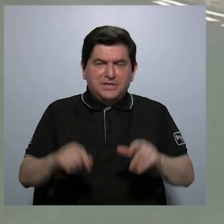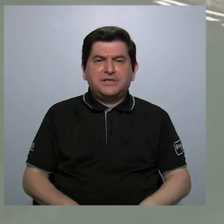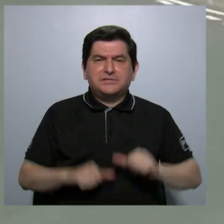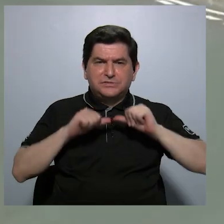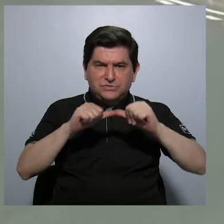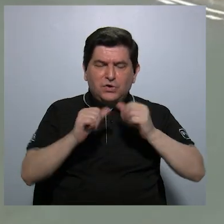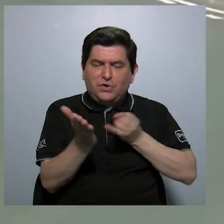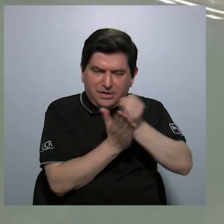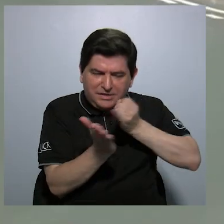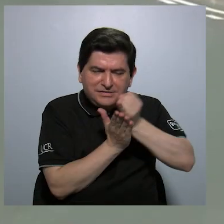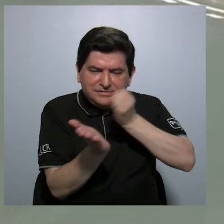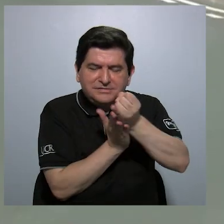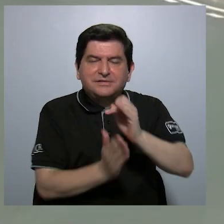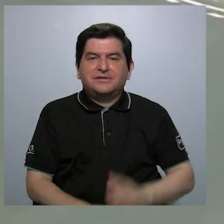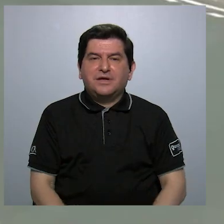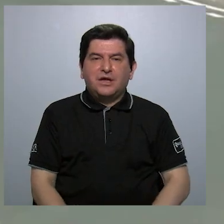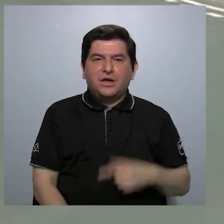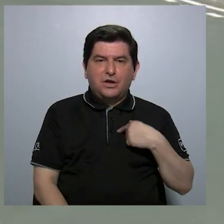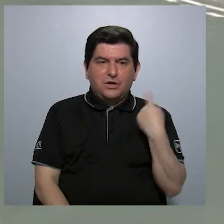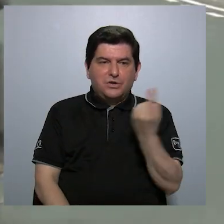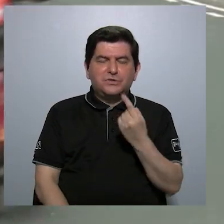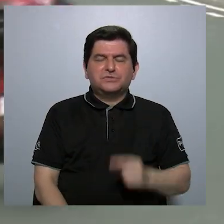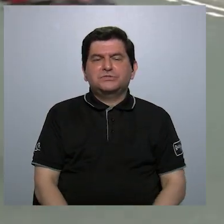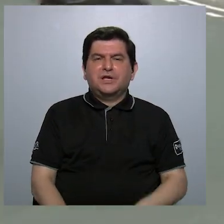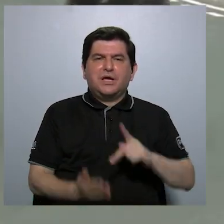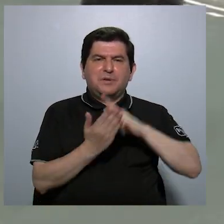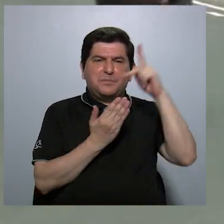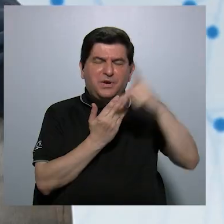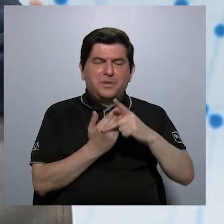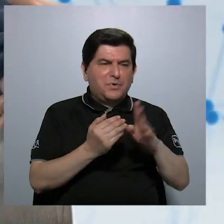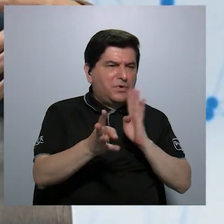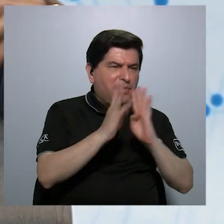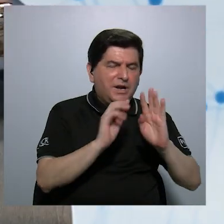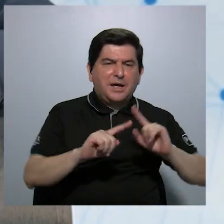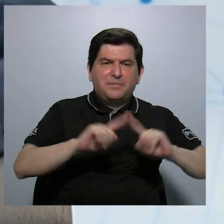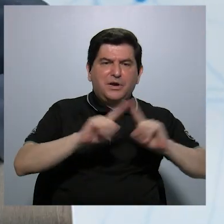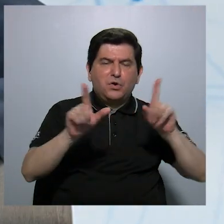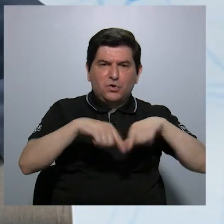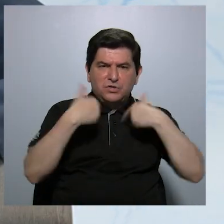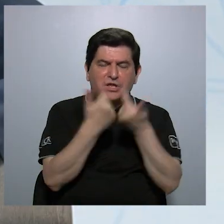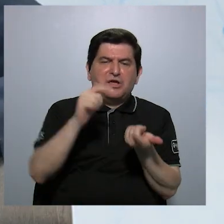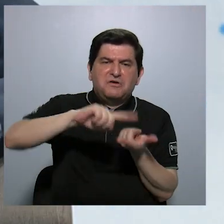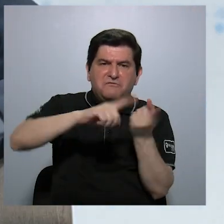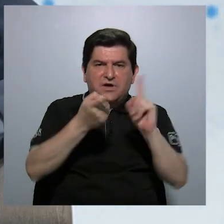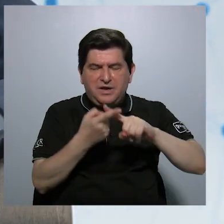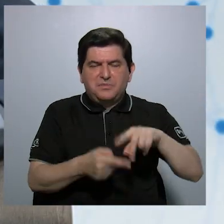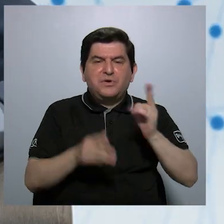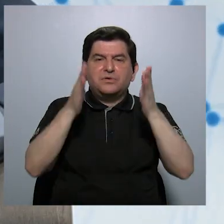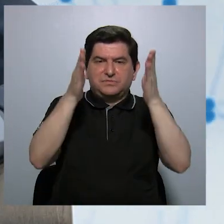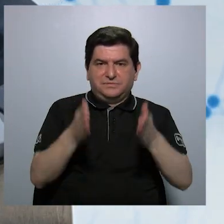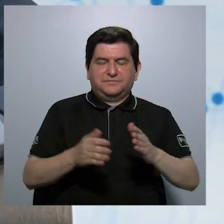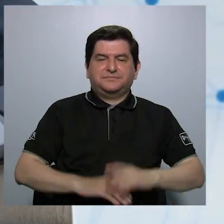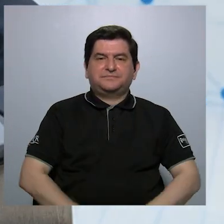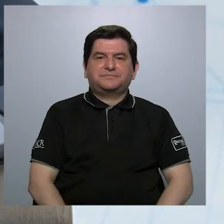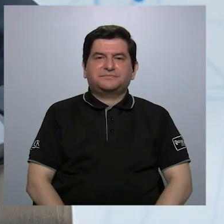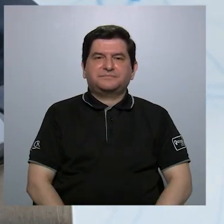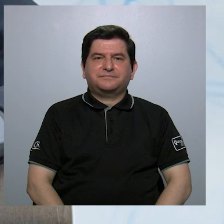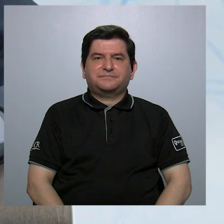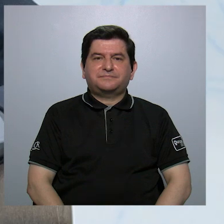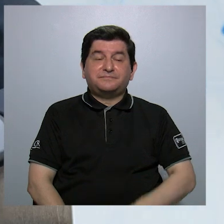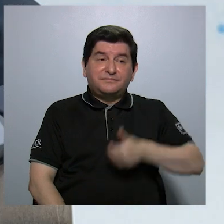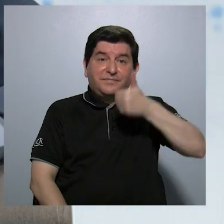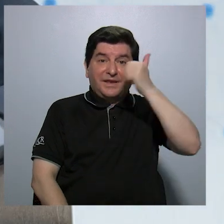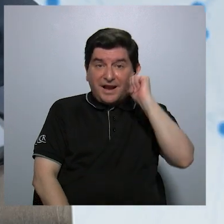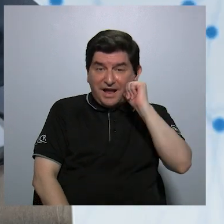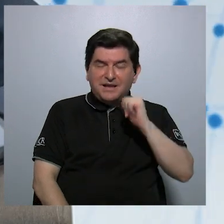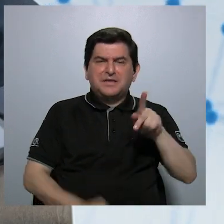continuar con más investigaciones. Yo siempre socializo los programas con grupos de amigos, compañeros, compañeras,